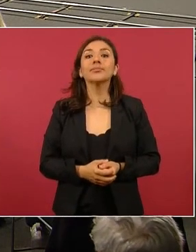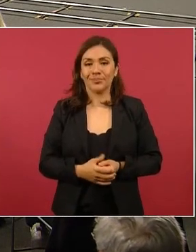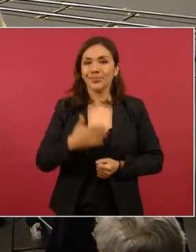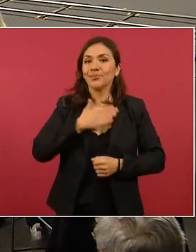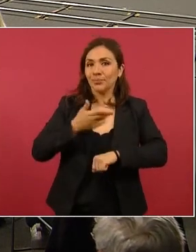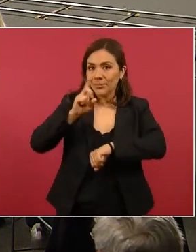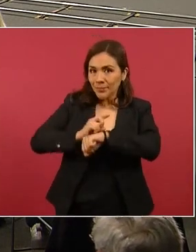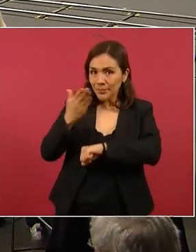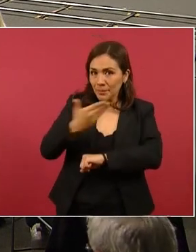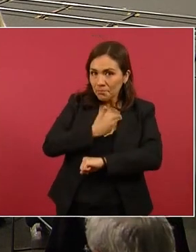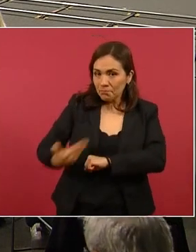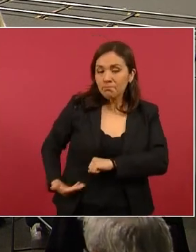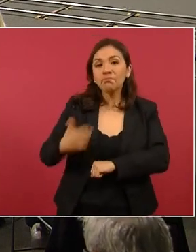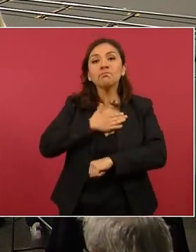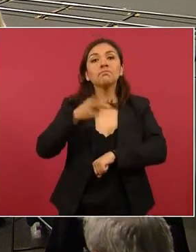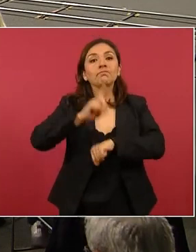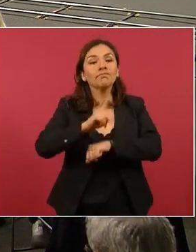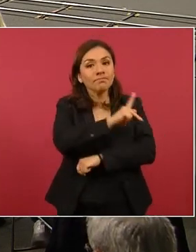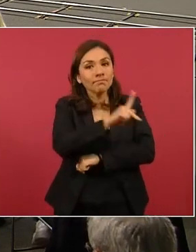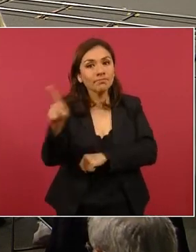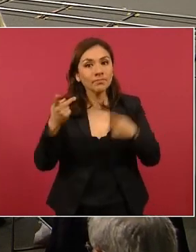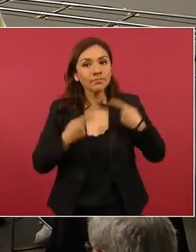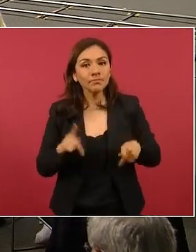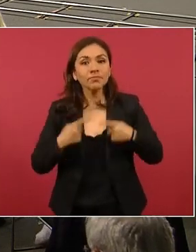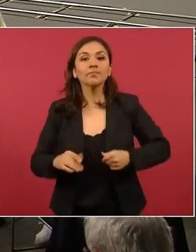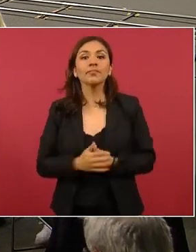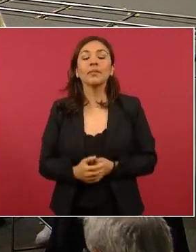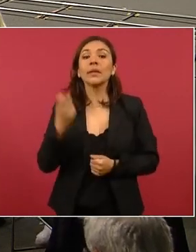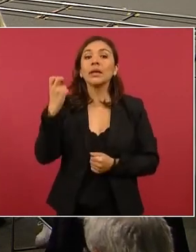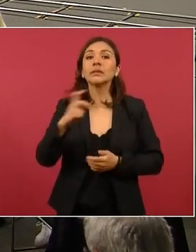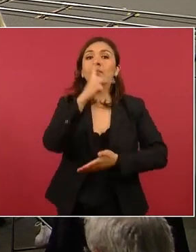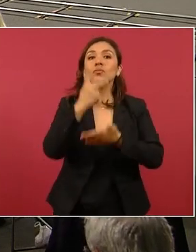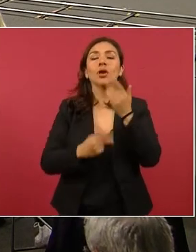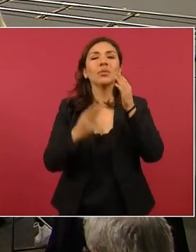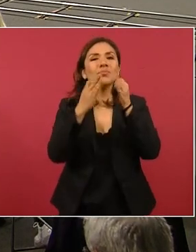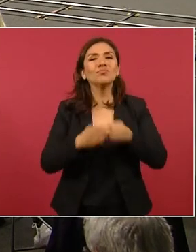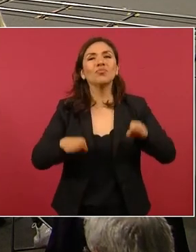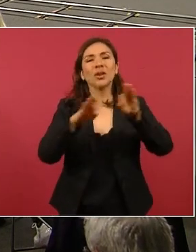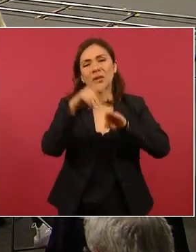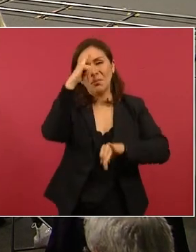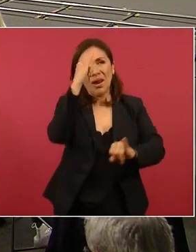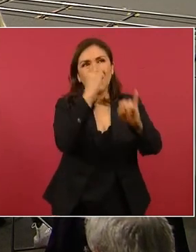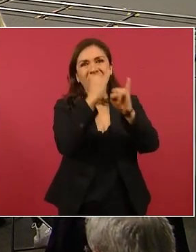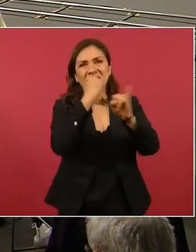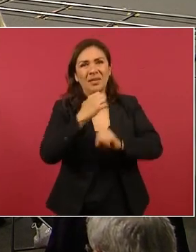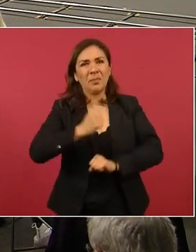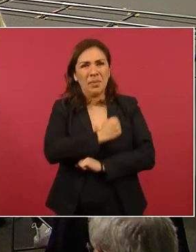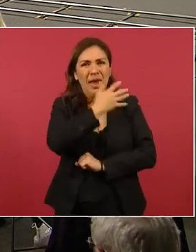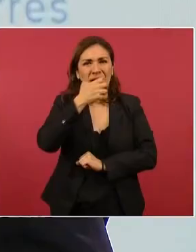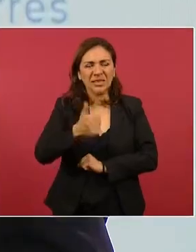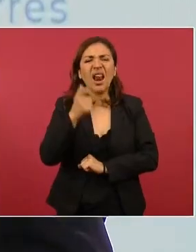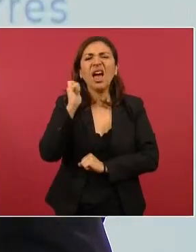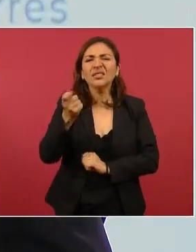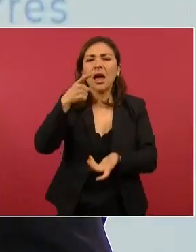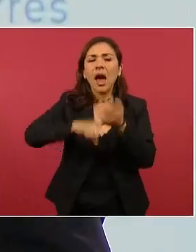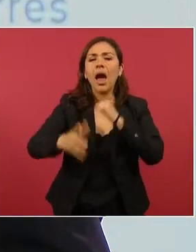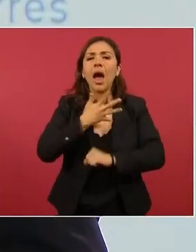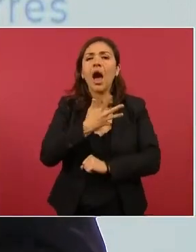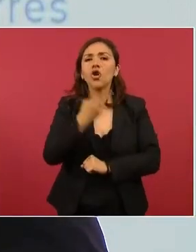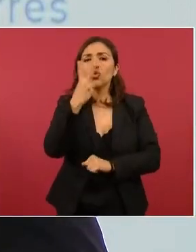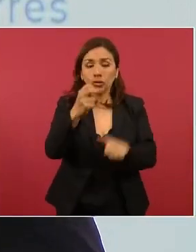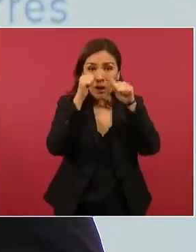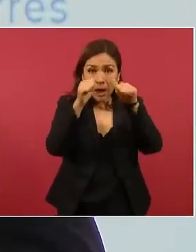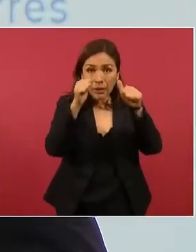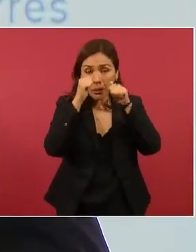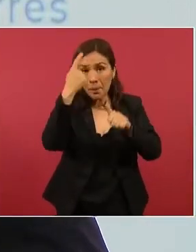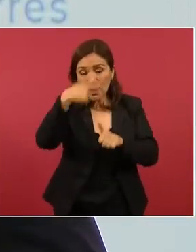Buenos días, presidente. Buenos días a todos. El programa prioritario Internet para el Bienestar consta de dos servicios